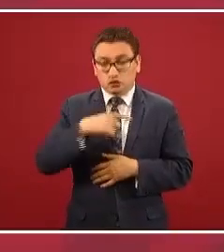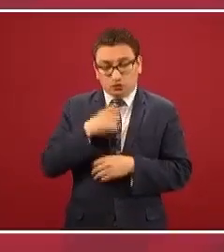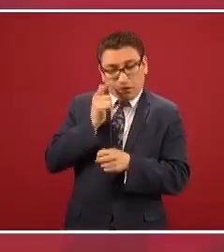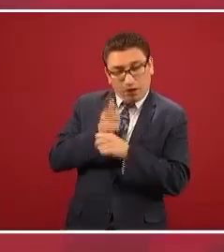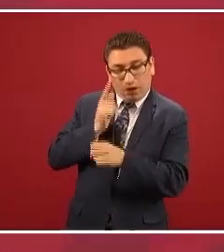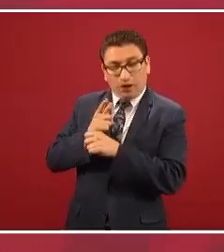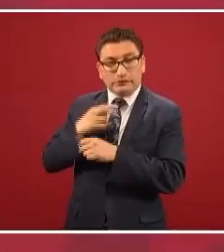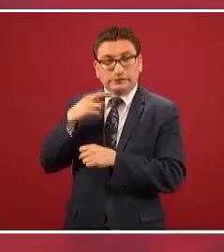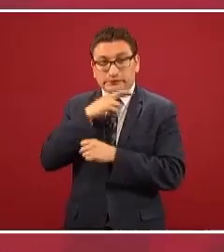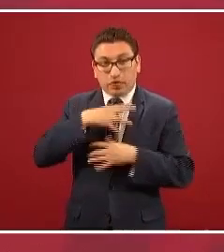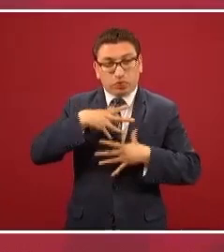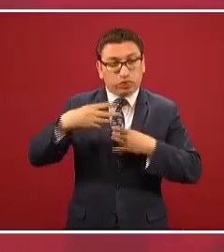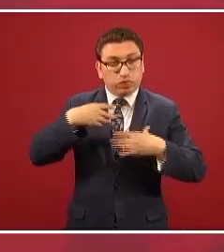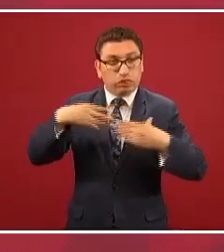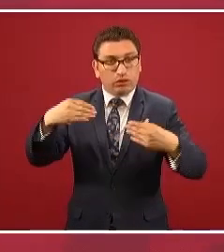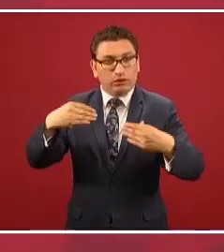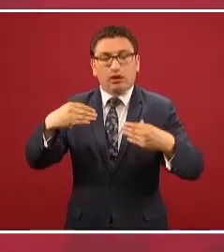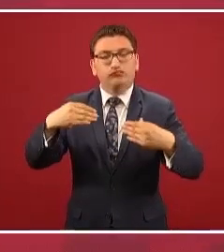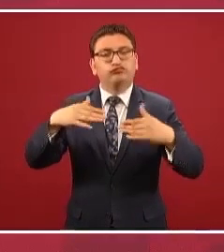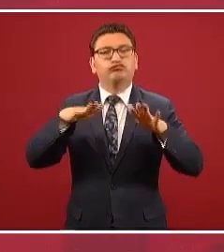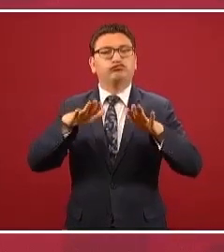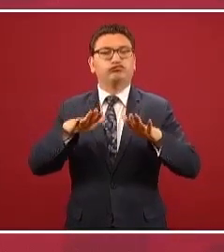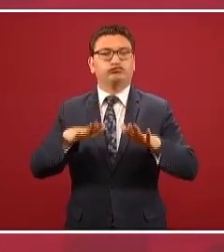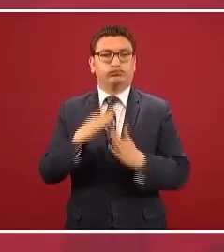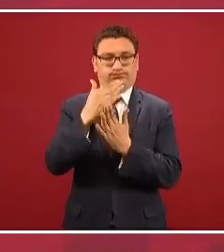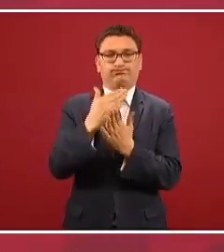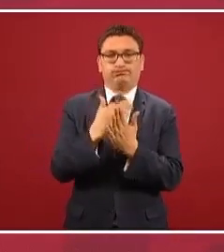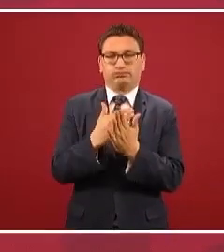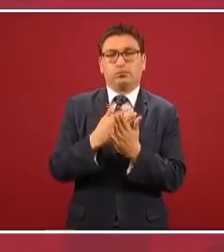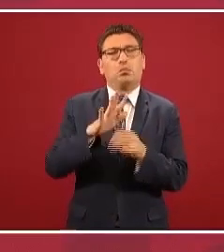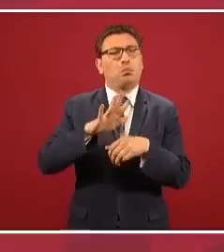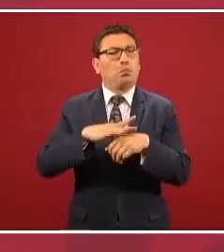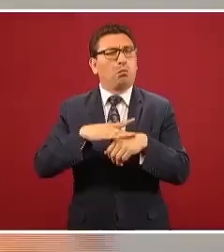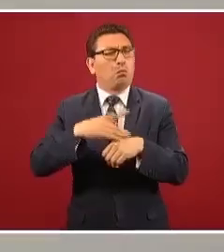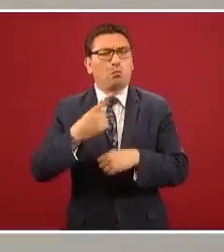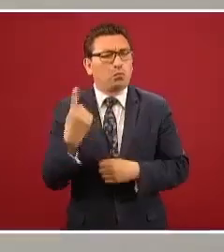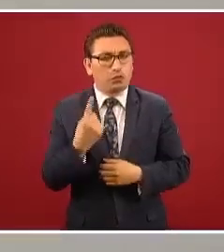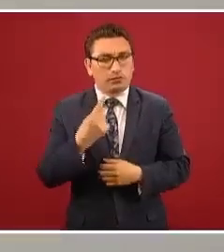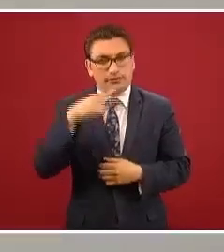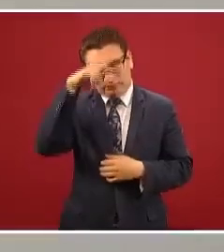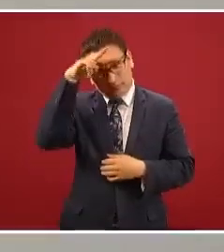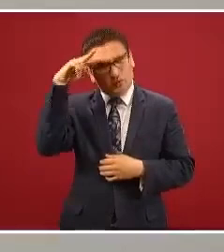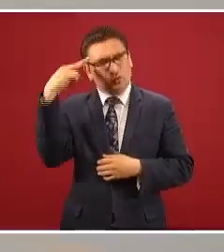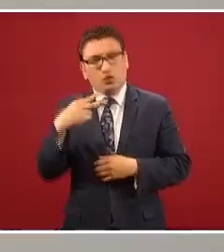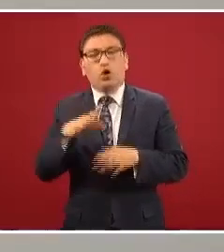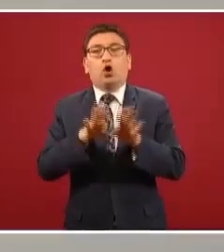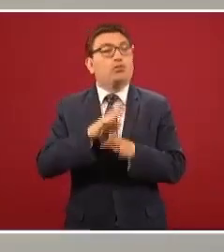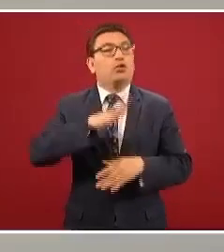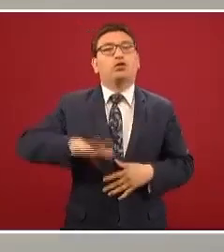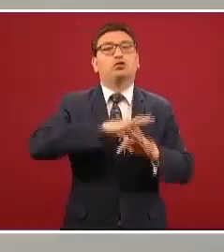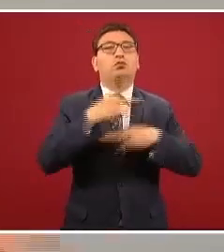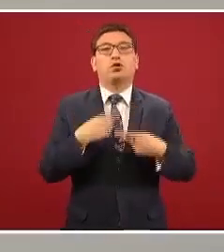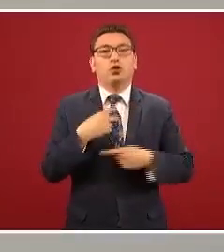velocidad con que se transmite va a ser considerablemente menor. La razón es muy simple. El virus se transmite por vía